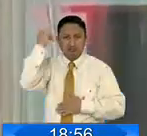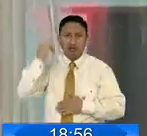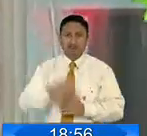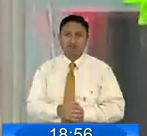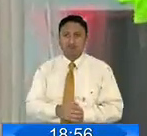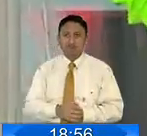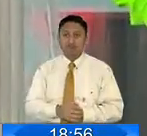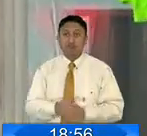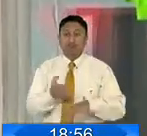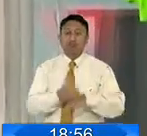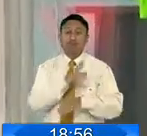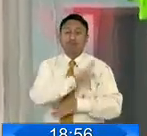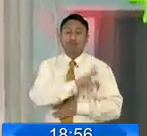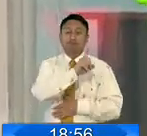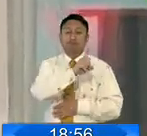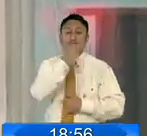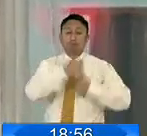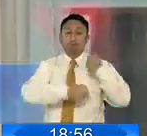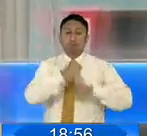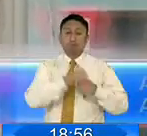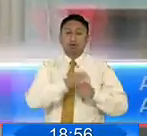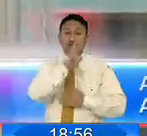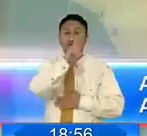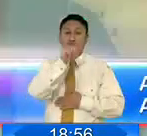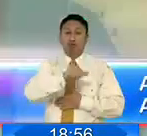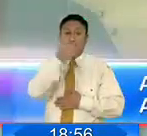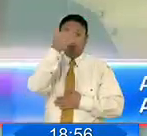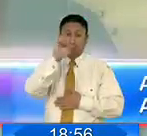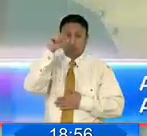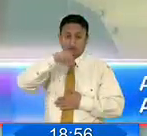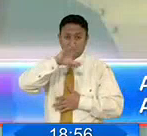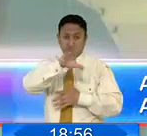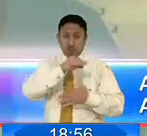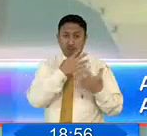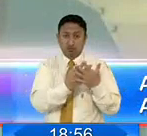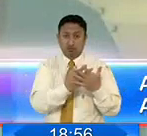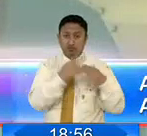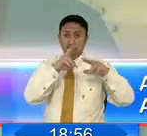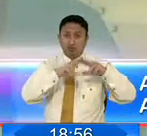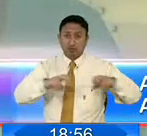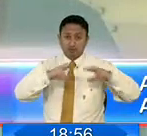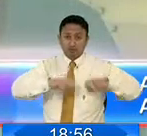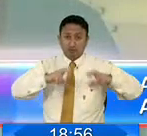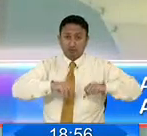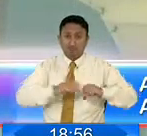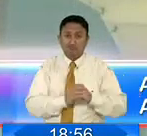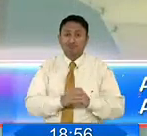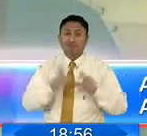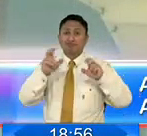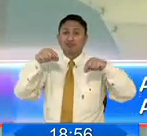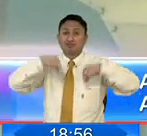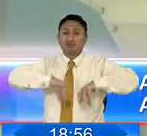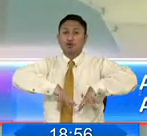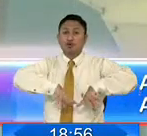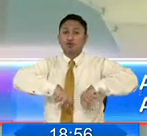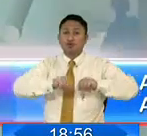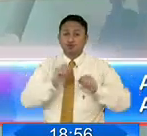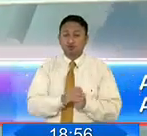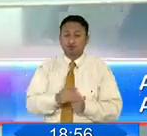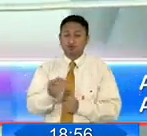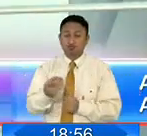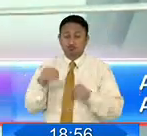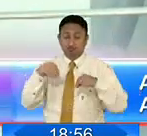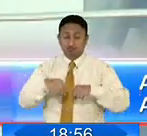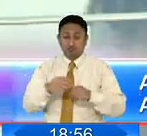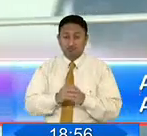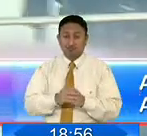fue detenido el 31 de mayo del 2019 como parte de las investigaciones en torno a los delitos de cohecho,